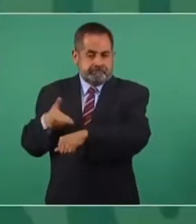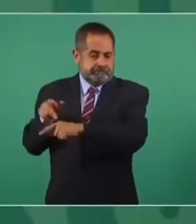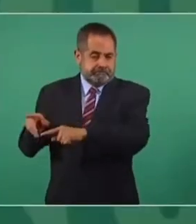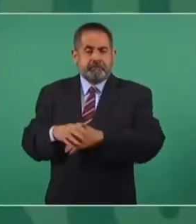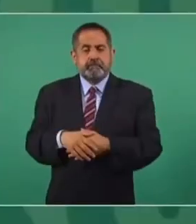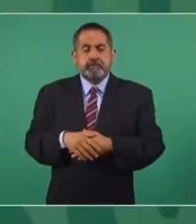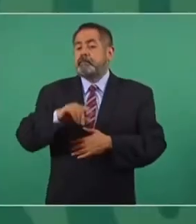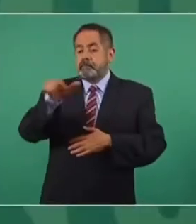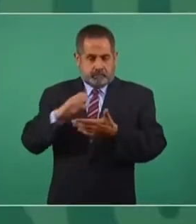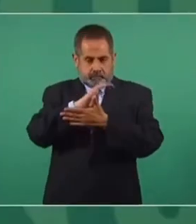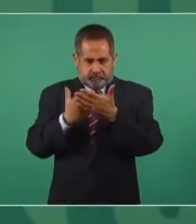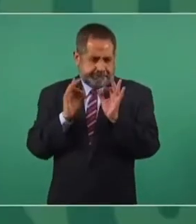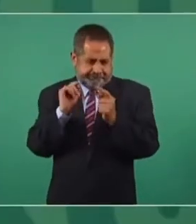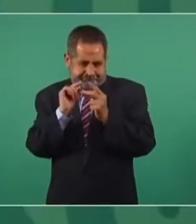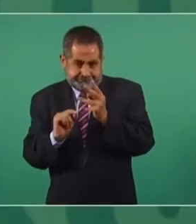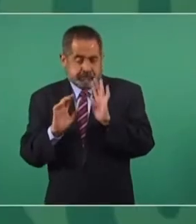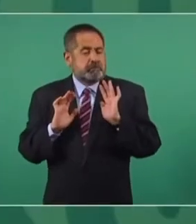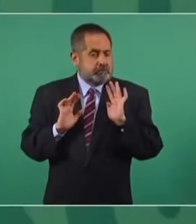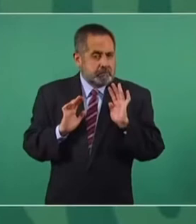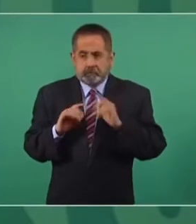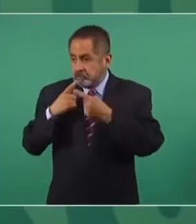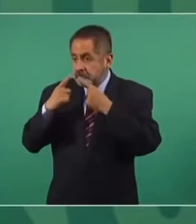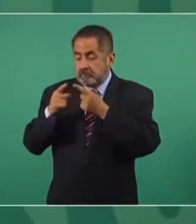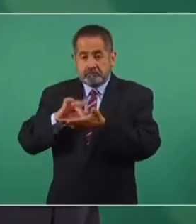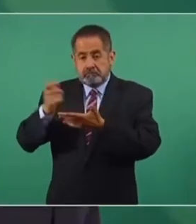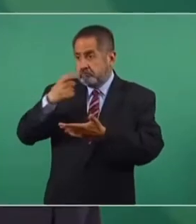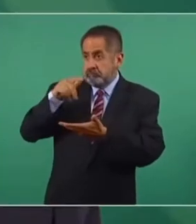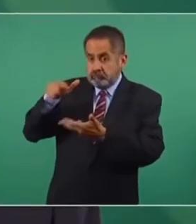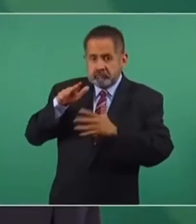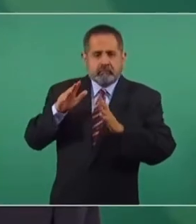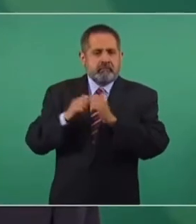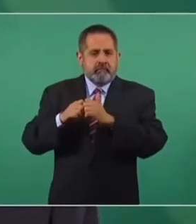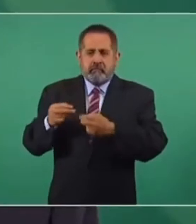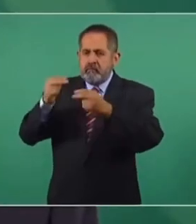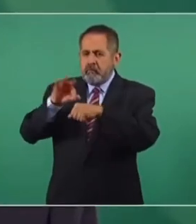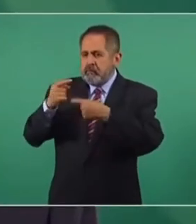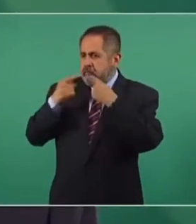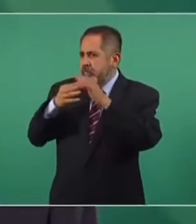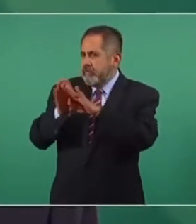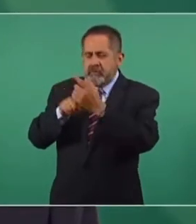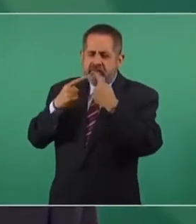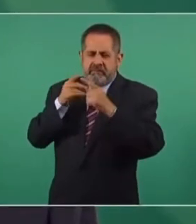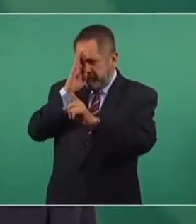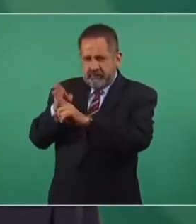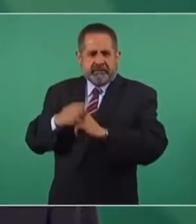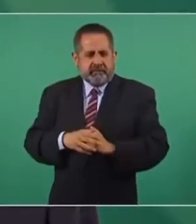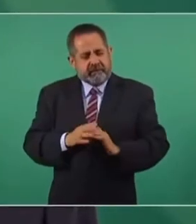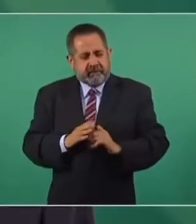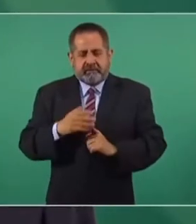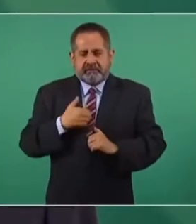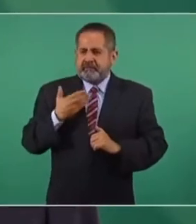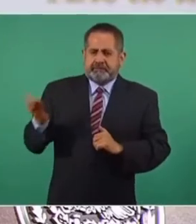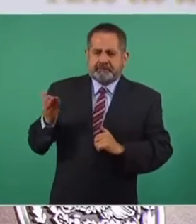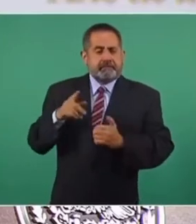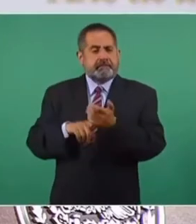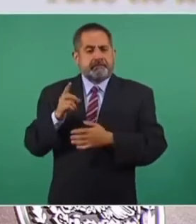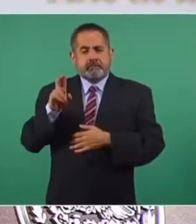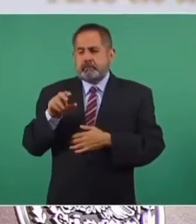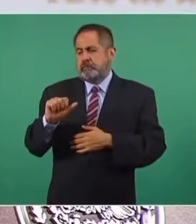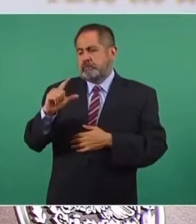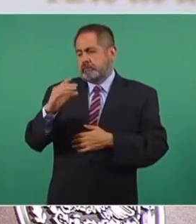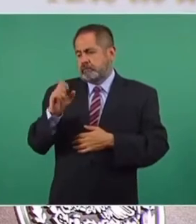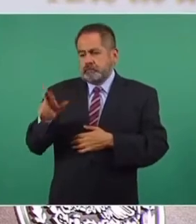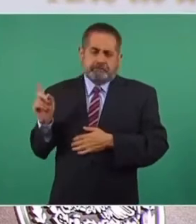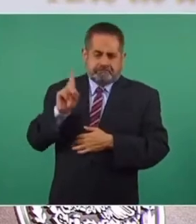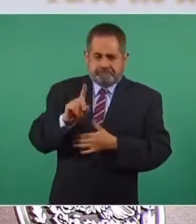Y luego los contratos específicos, una vez que se consiguen los medicamentos, con las farmacéuticas. Voy a pedir al doctor Alcocer